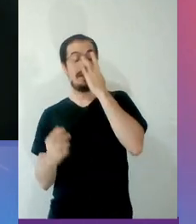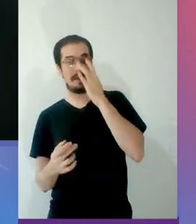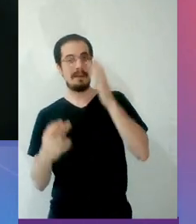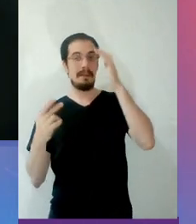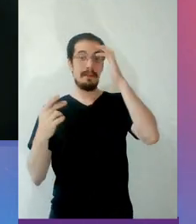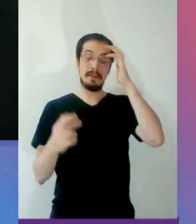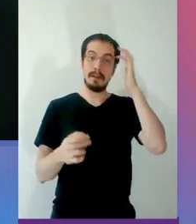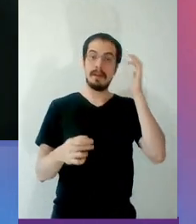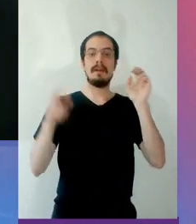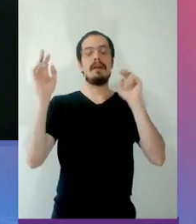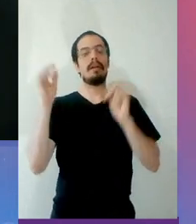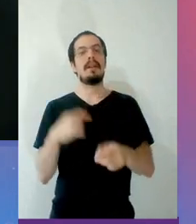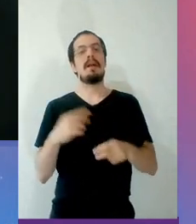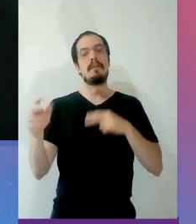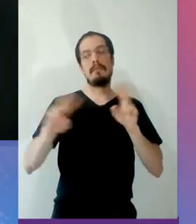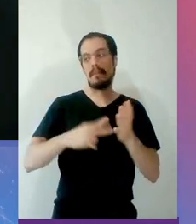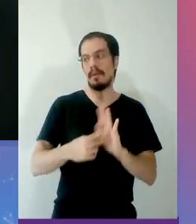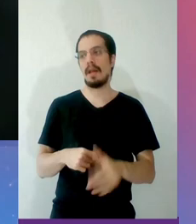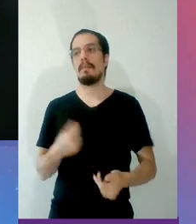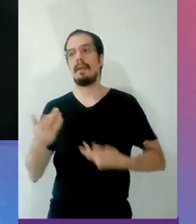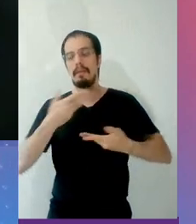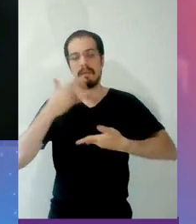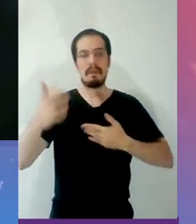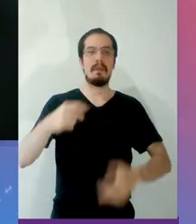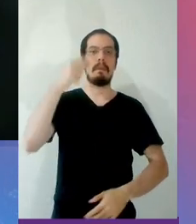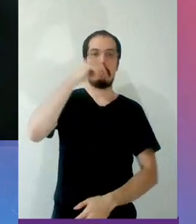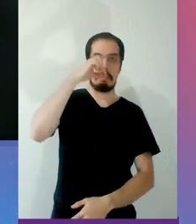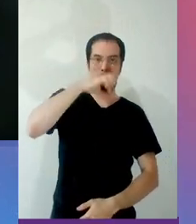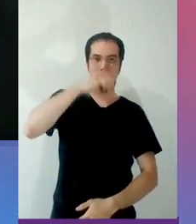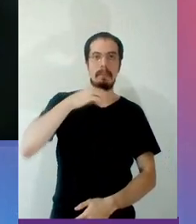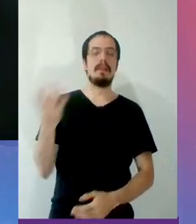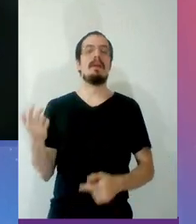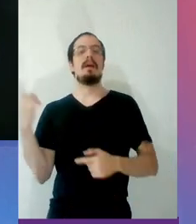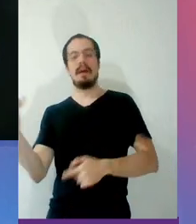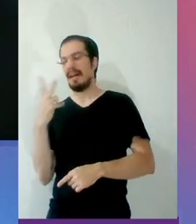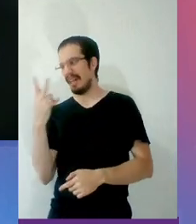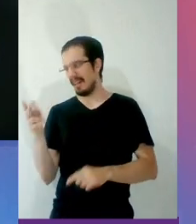habitual. Entonces, es aquí, ahí tenemos que poner por mientras la ficha